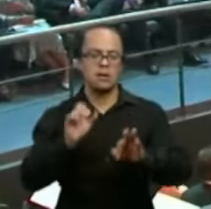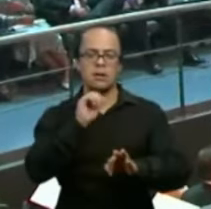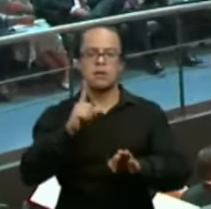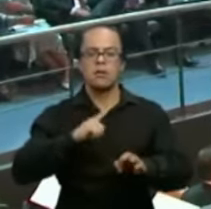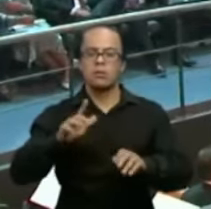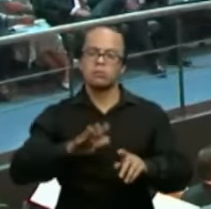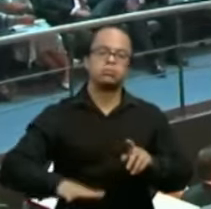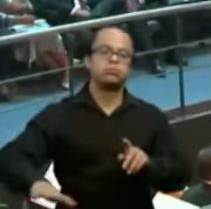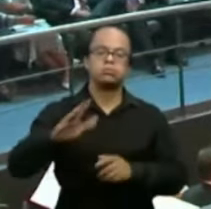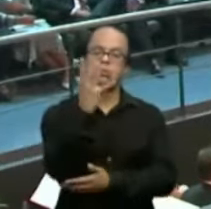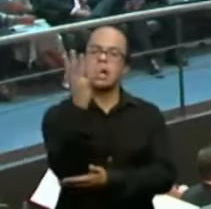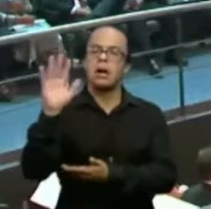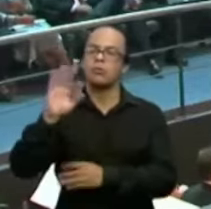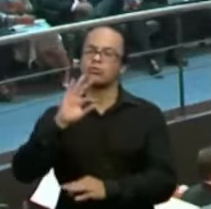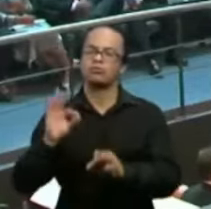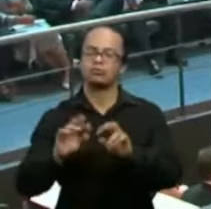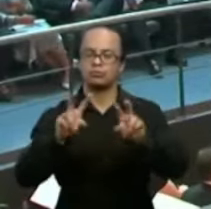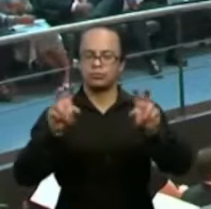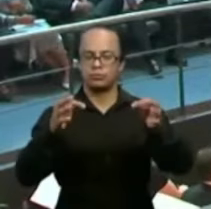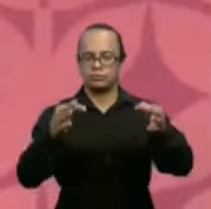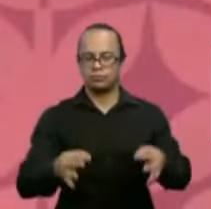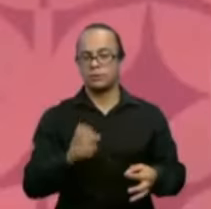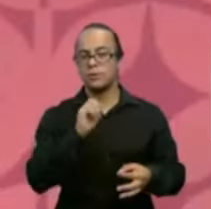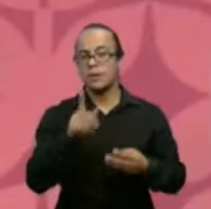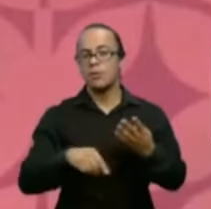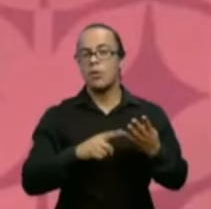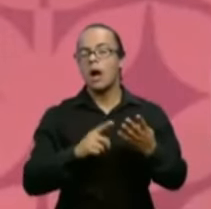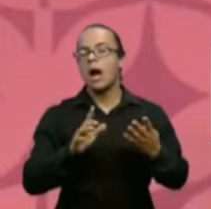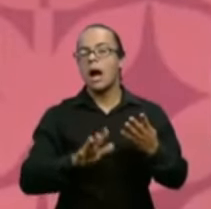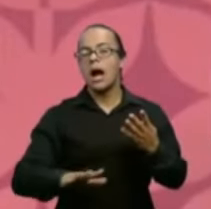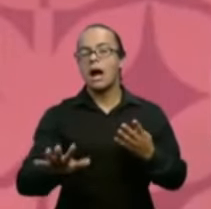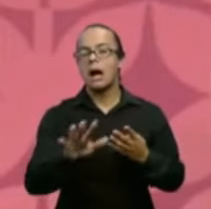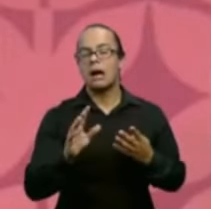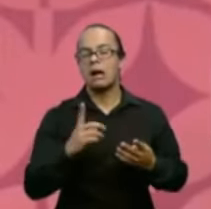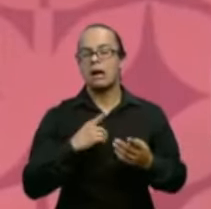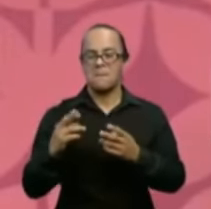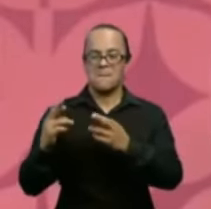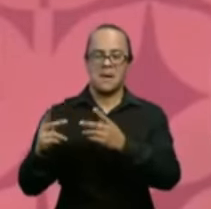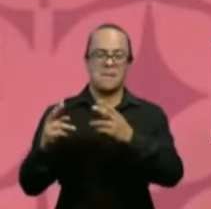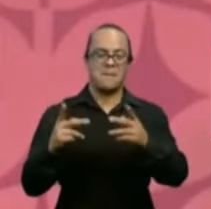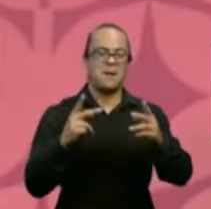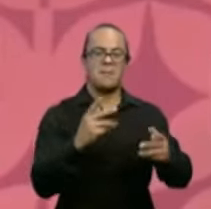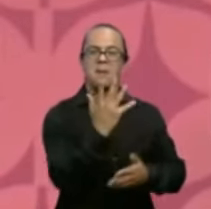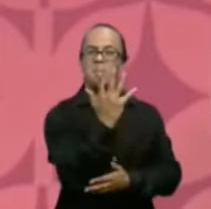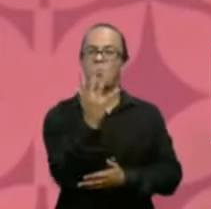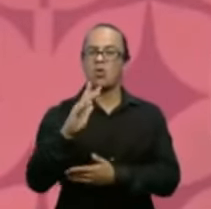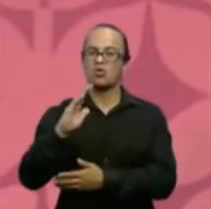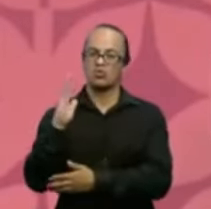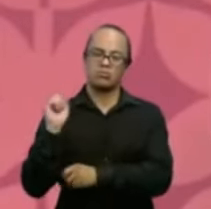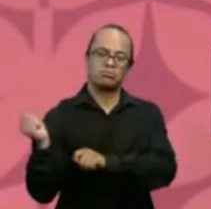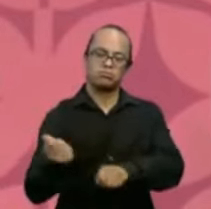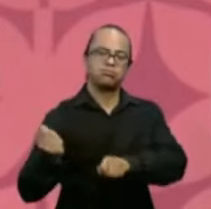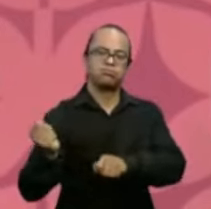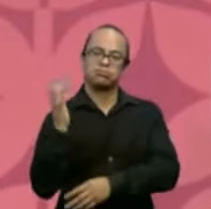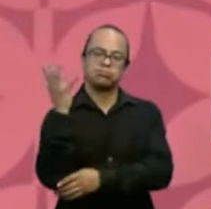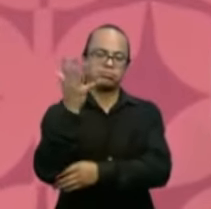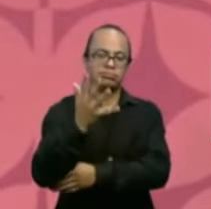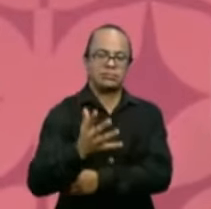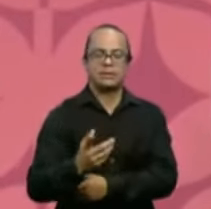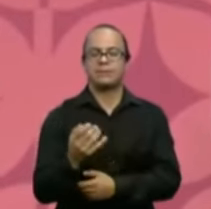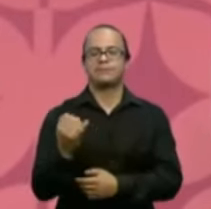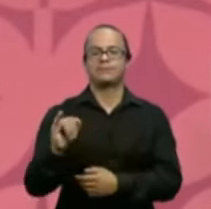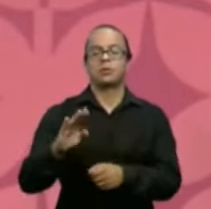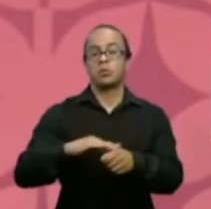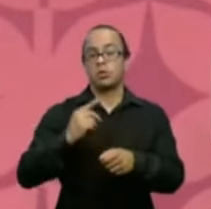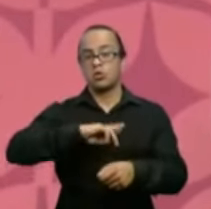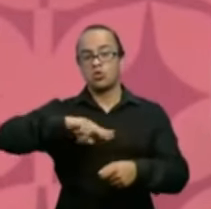de los árboles. Además, mitigaremos las causas de la destrucción de los bosques, ya que de nada sirve